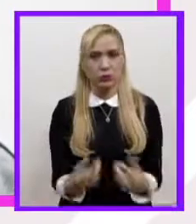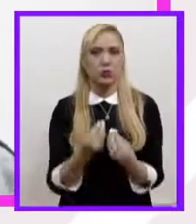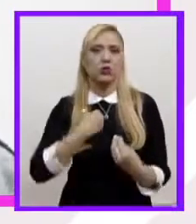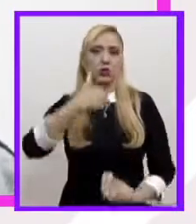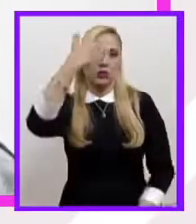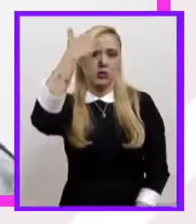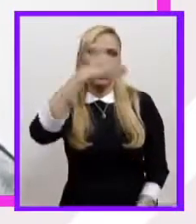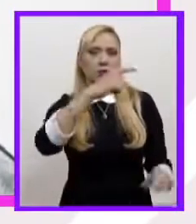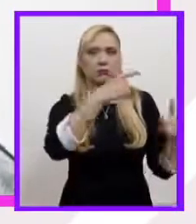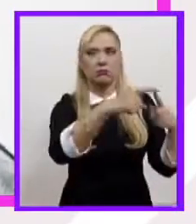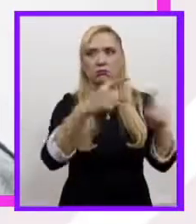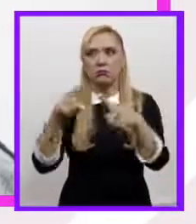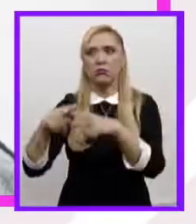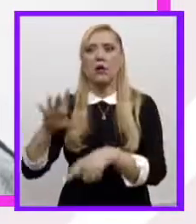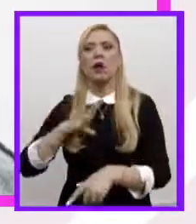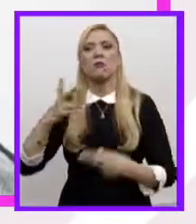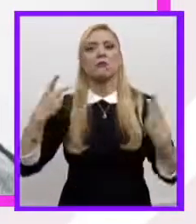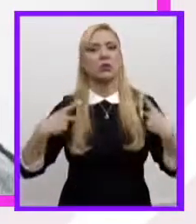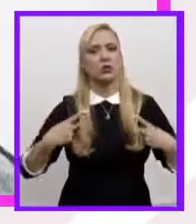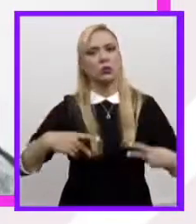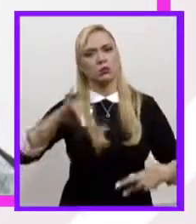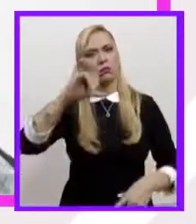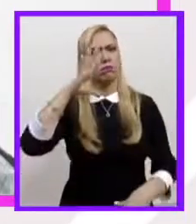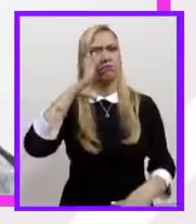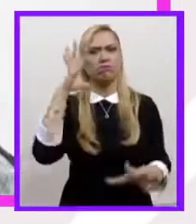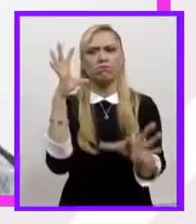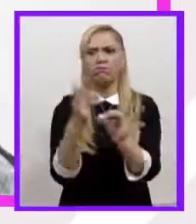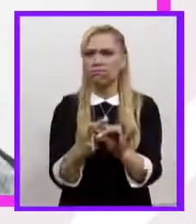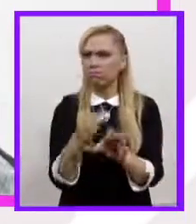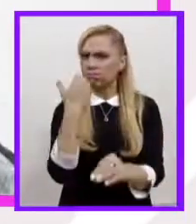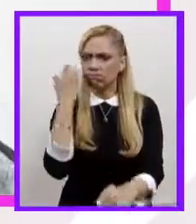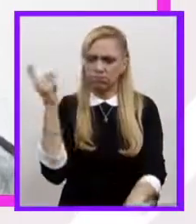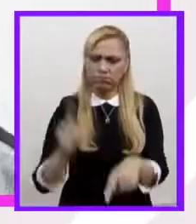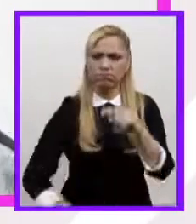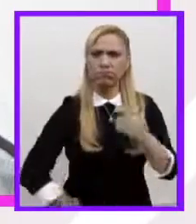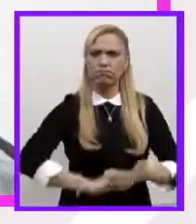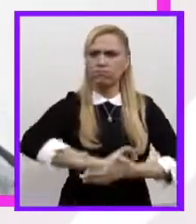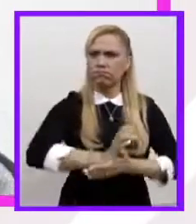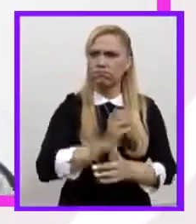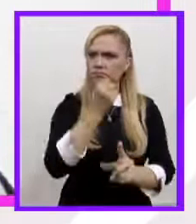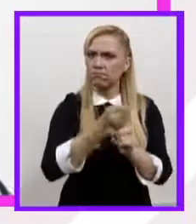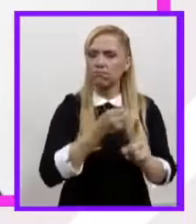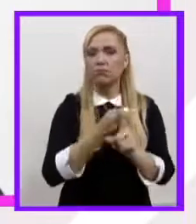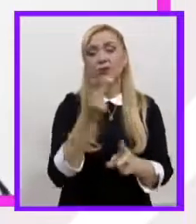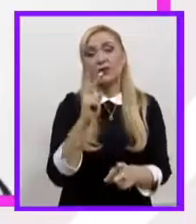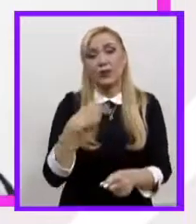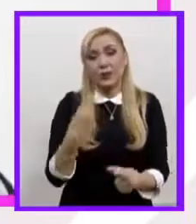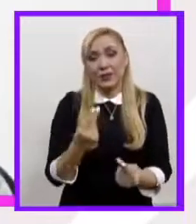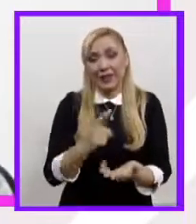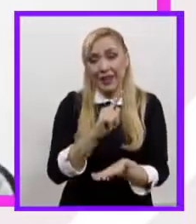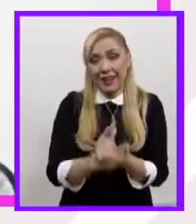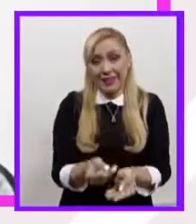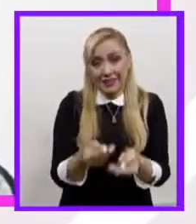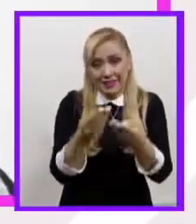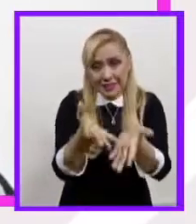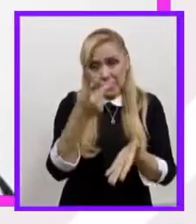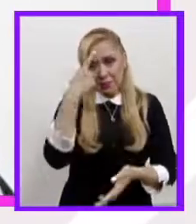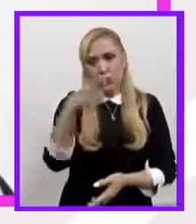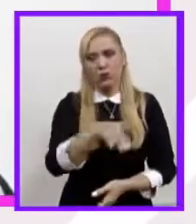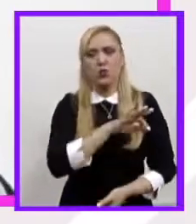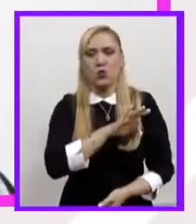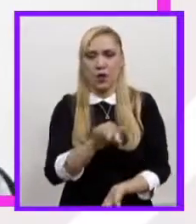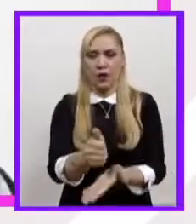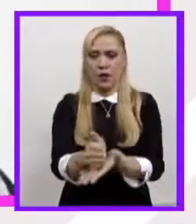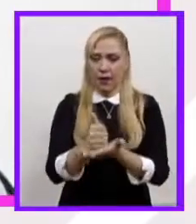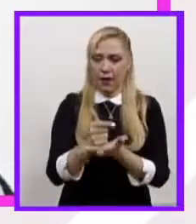los ámbitos hay personas comprometidas con la lucha en contra de la discriminación, pero tenemos que darles herramientas para que sigan siendo personas